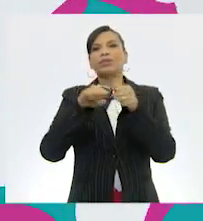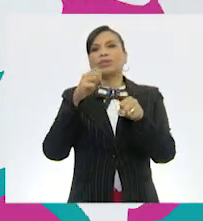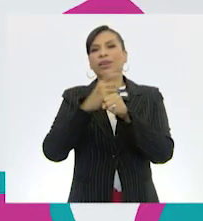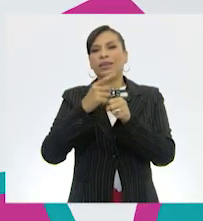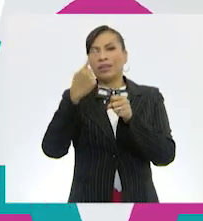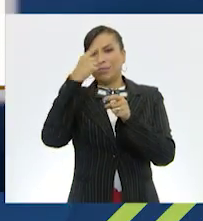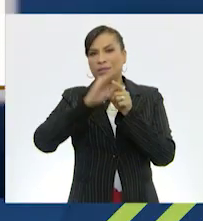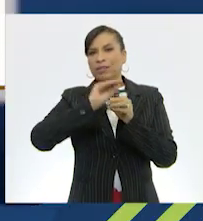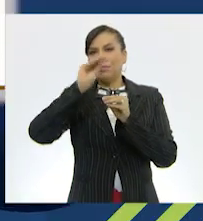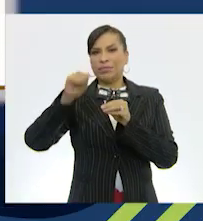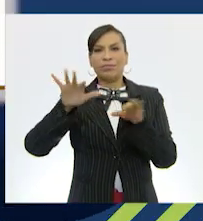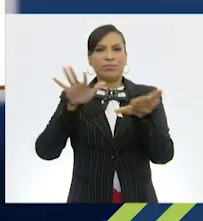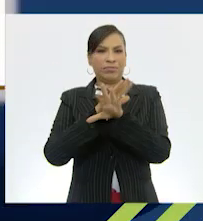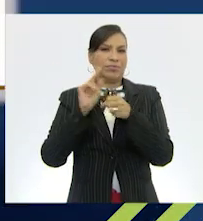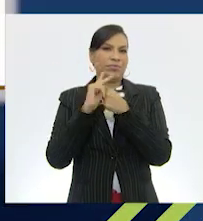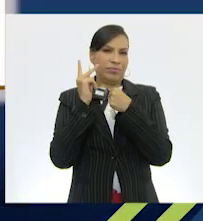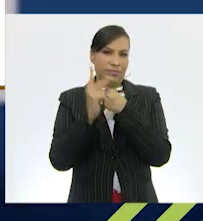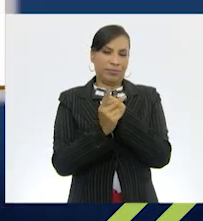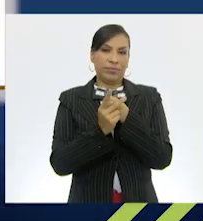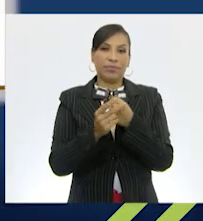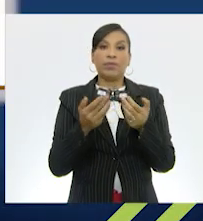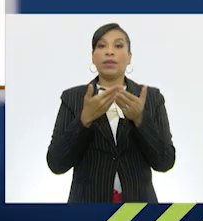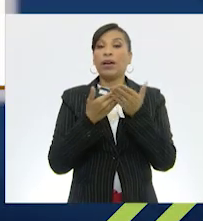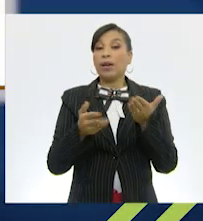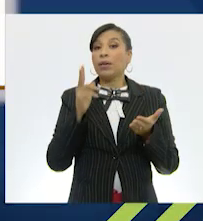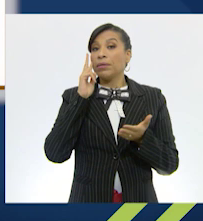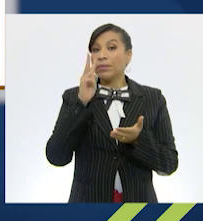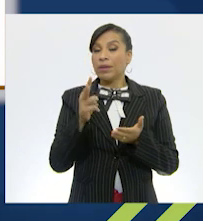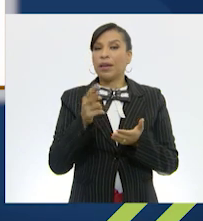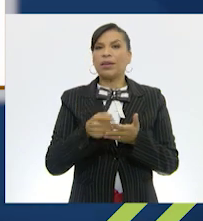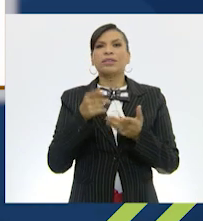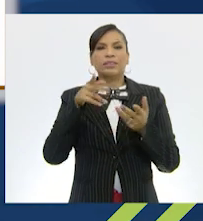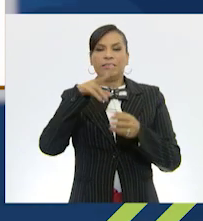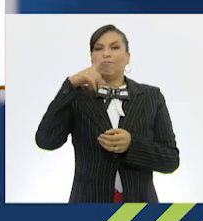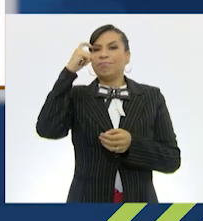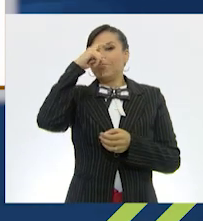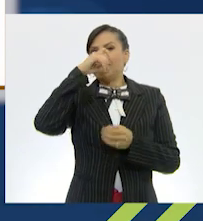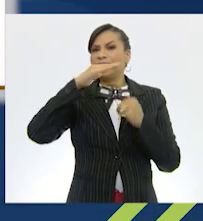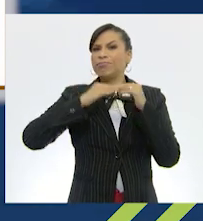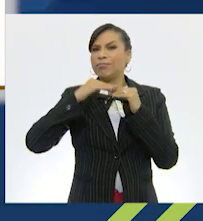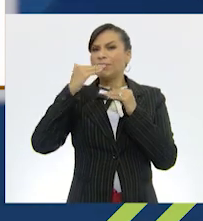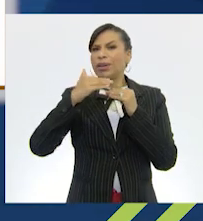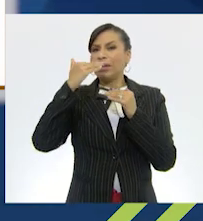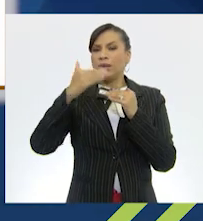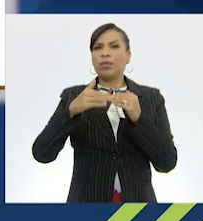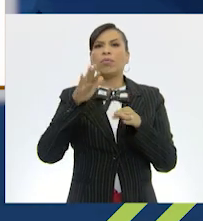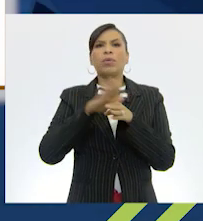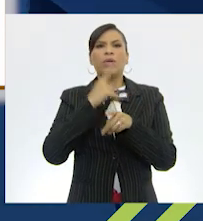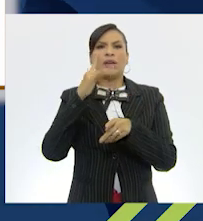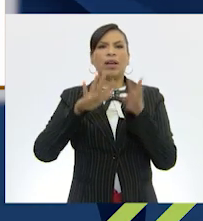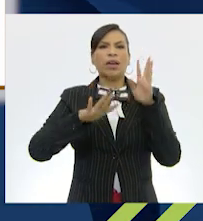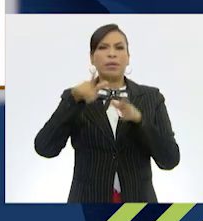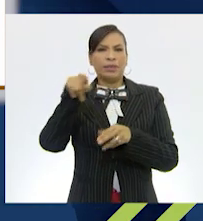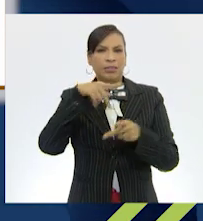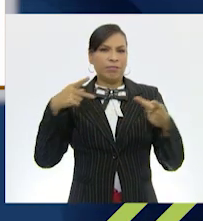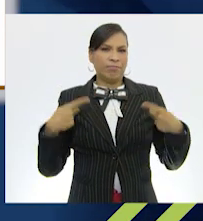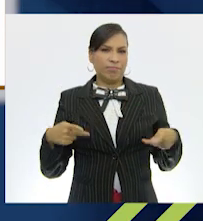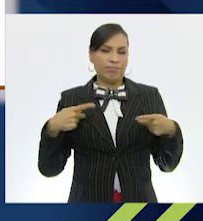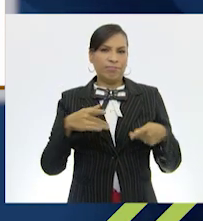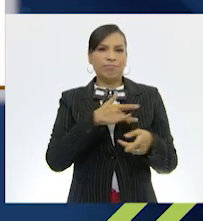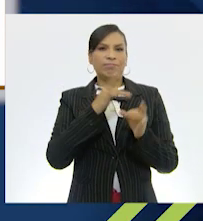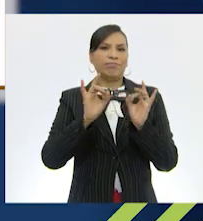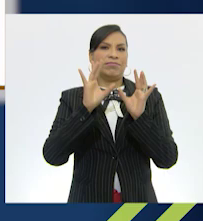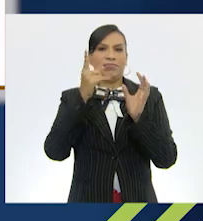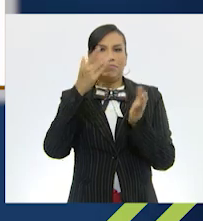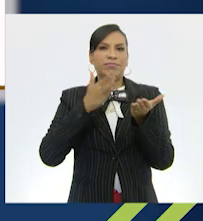destino. Como podemos ver, esto se ha complicado cada vez más, ya que frustra a estas personas que